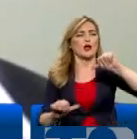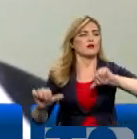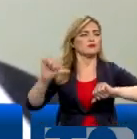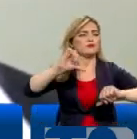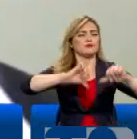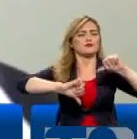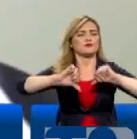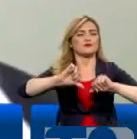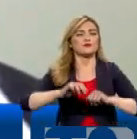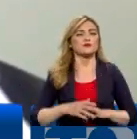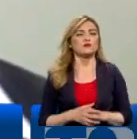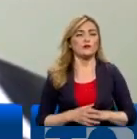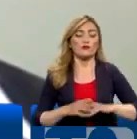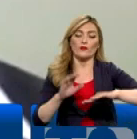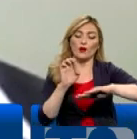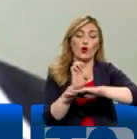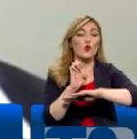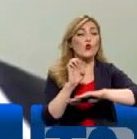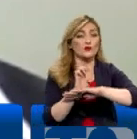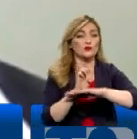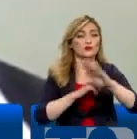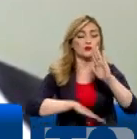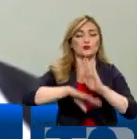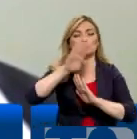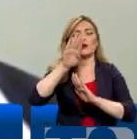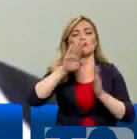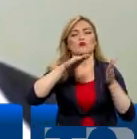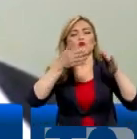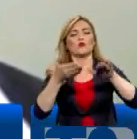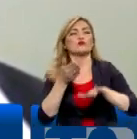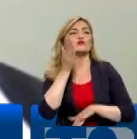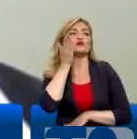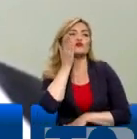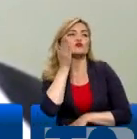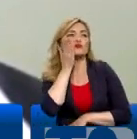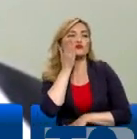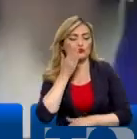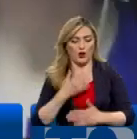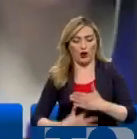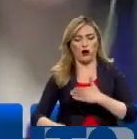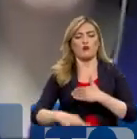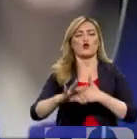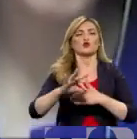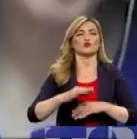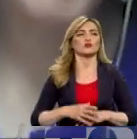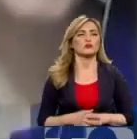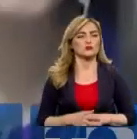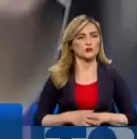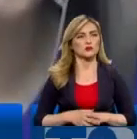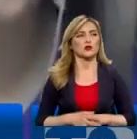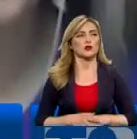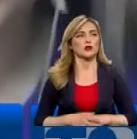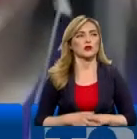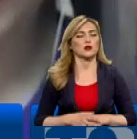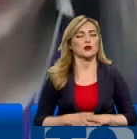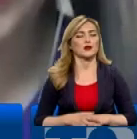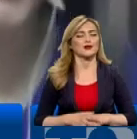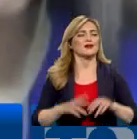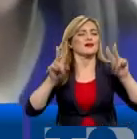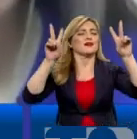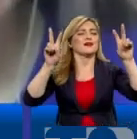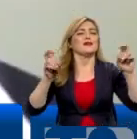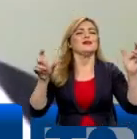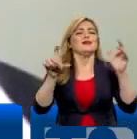La verdad es que en el Ecuador la mayor mortalidad materna se debe a abortos. Y consideran que este tema responde a